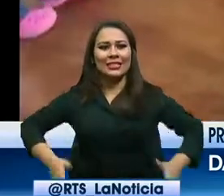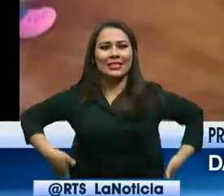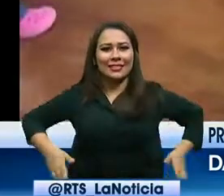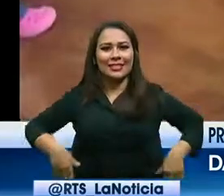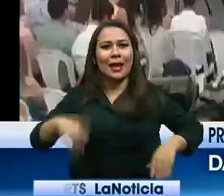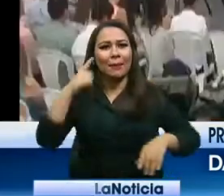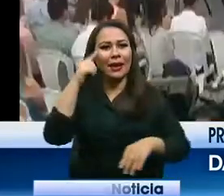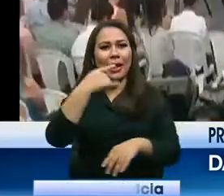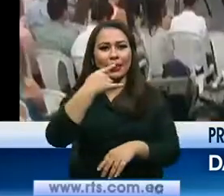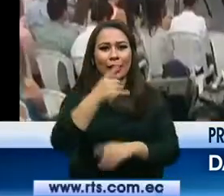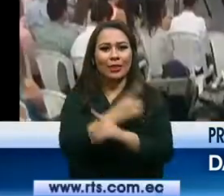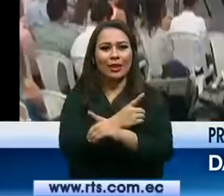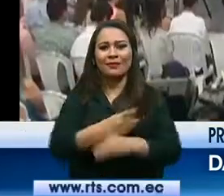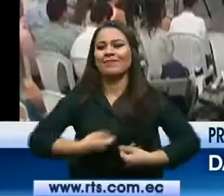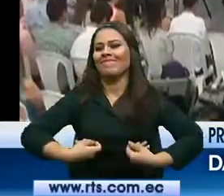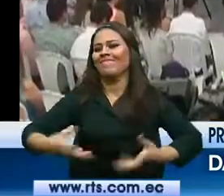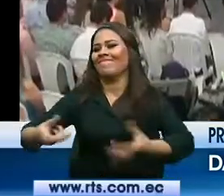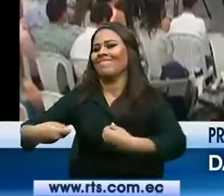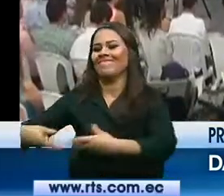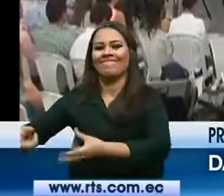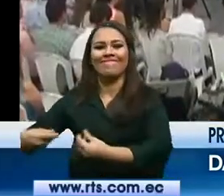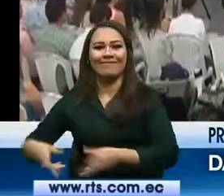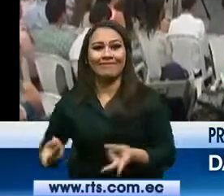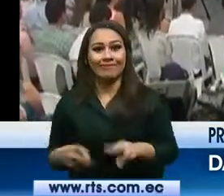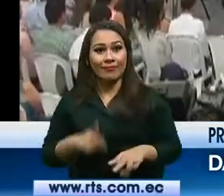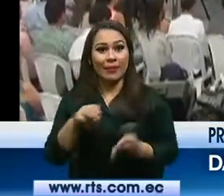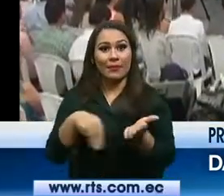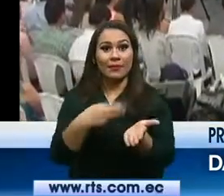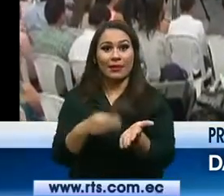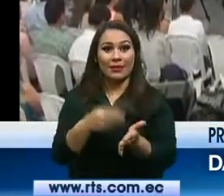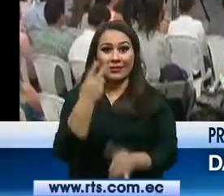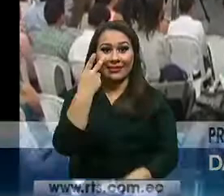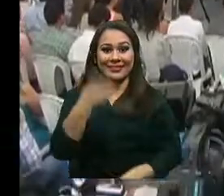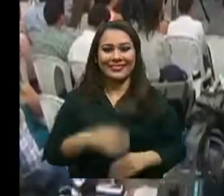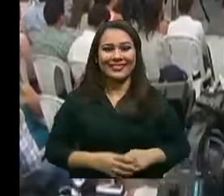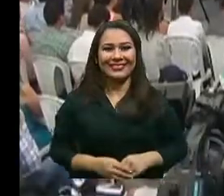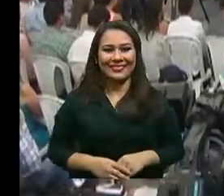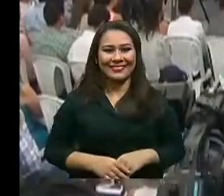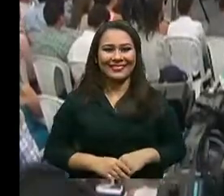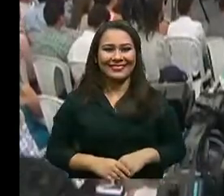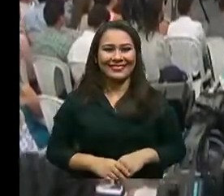discapacidad. Con cámaras, Eduardo García, desde Manta, provincia de Manabí, informó Wendy Delgado.